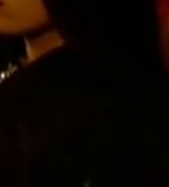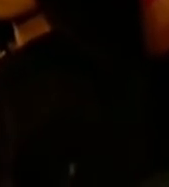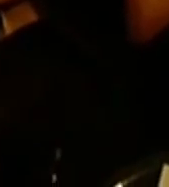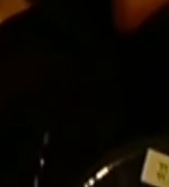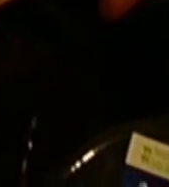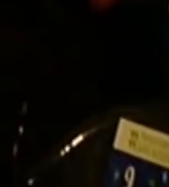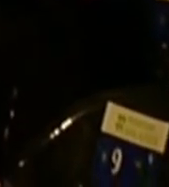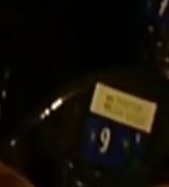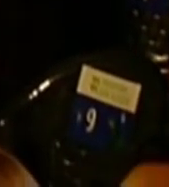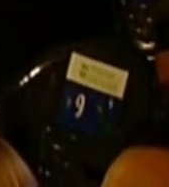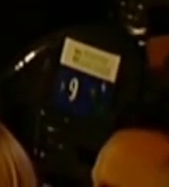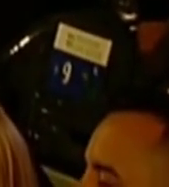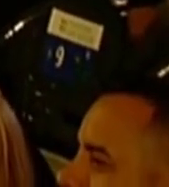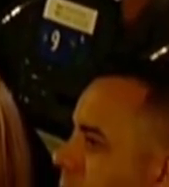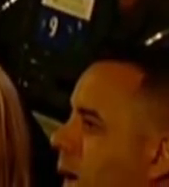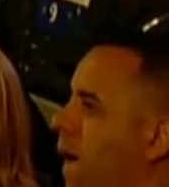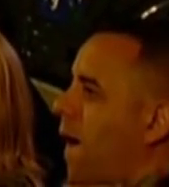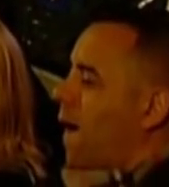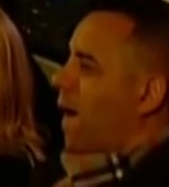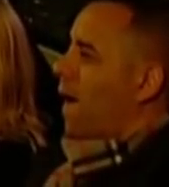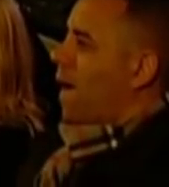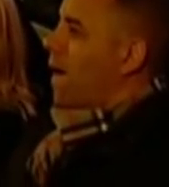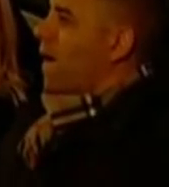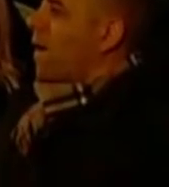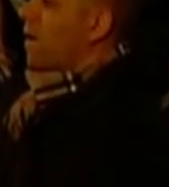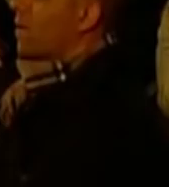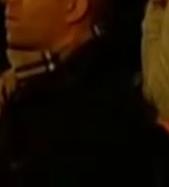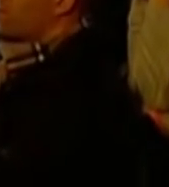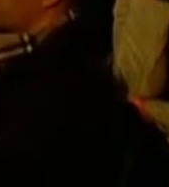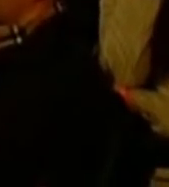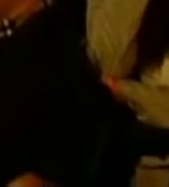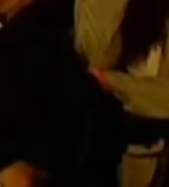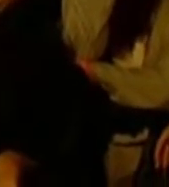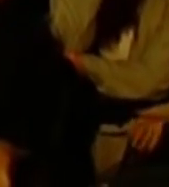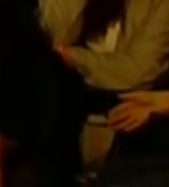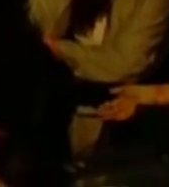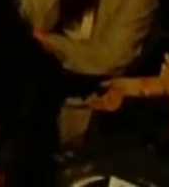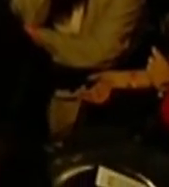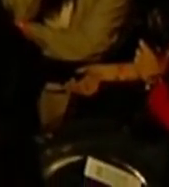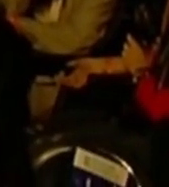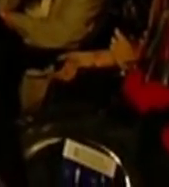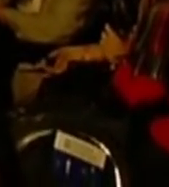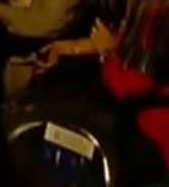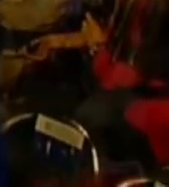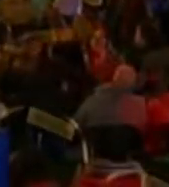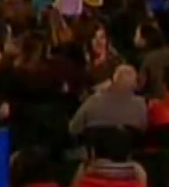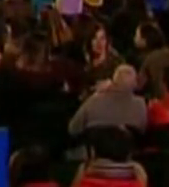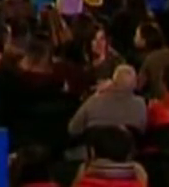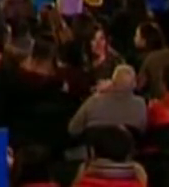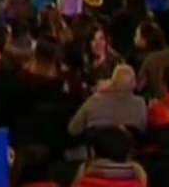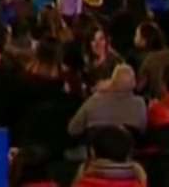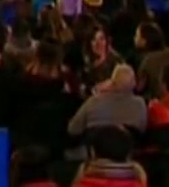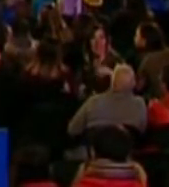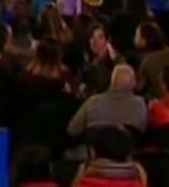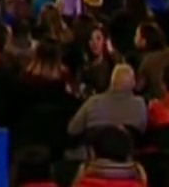todavía media actuación de los Trapasones y 2 murgas más. Nos quedan los Serenquenquenes y los Chancletas y luego, me imagino, los